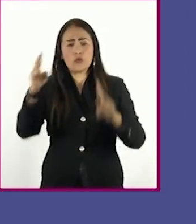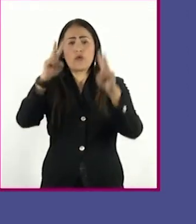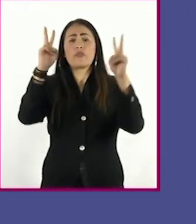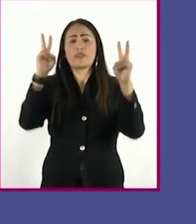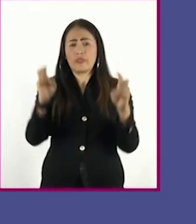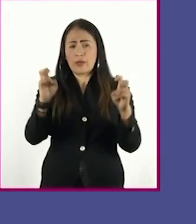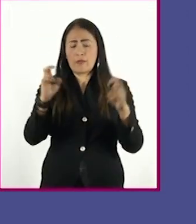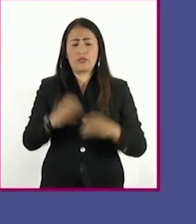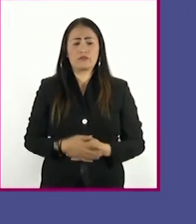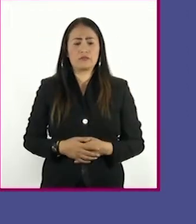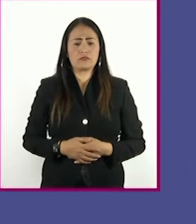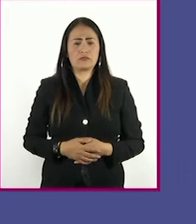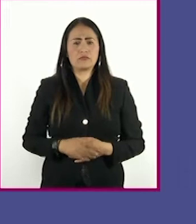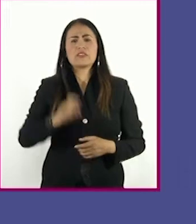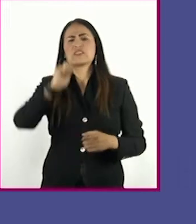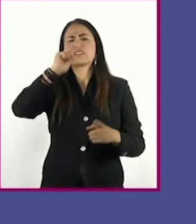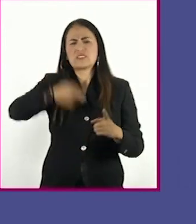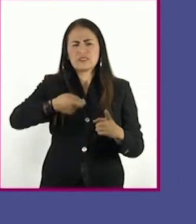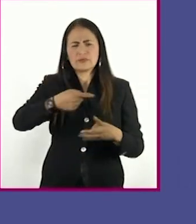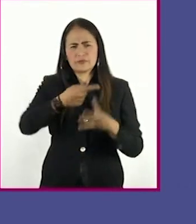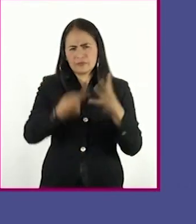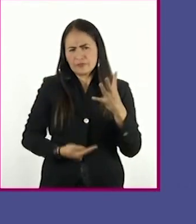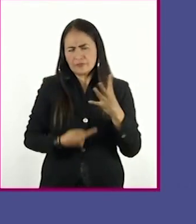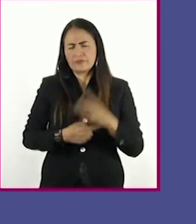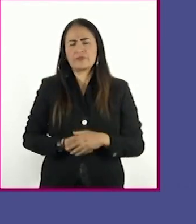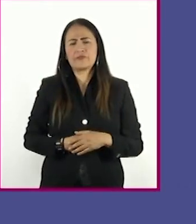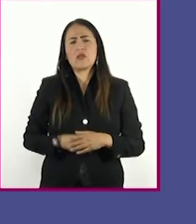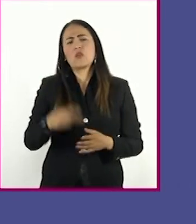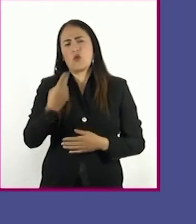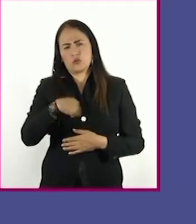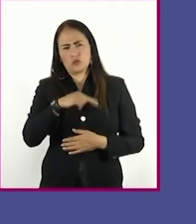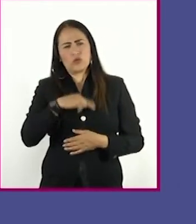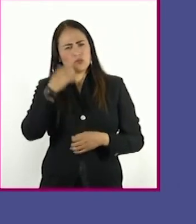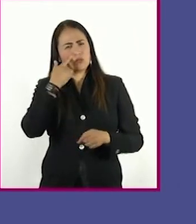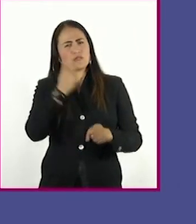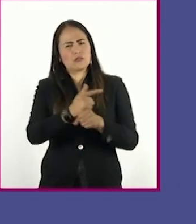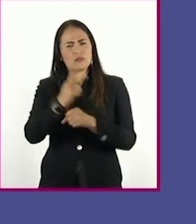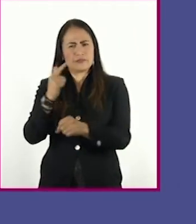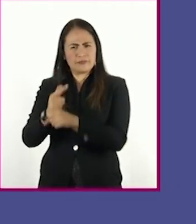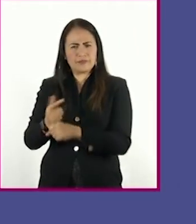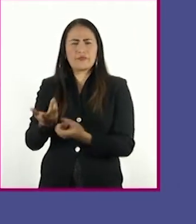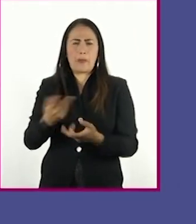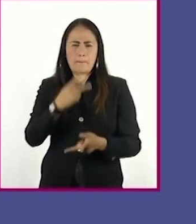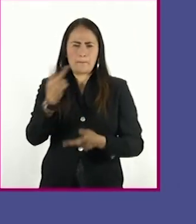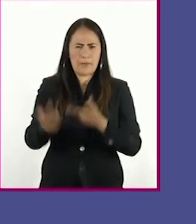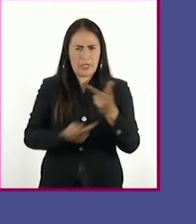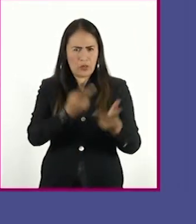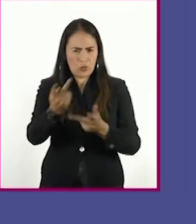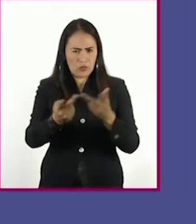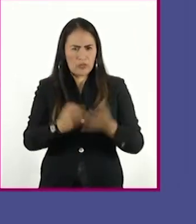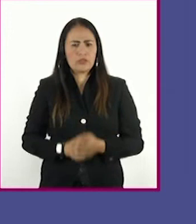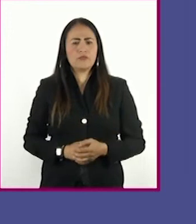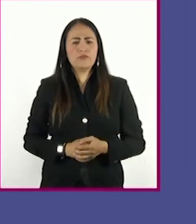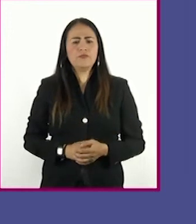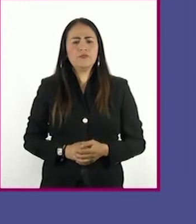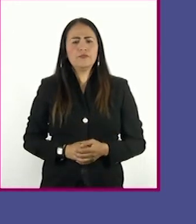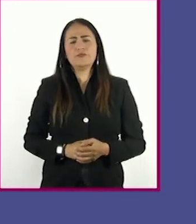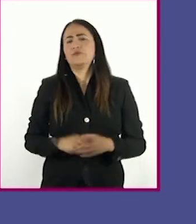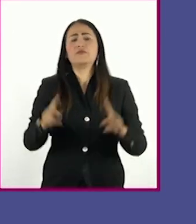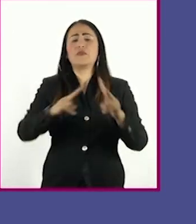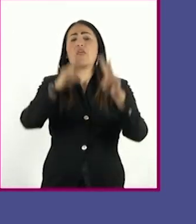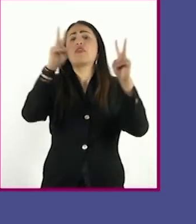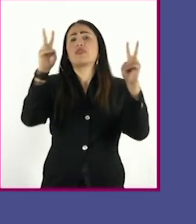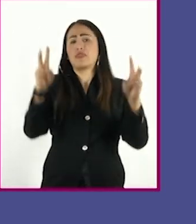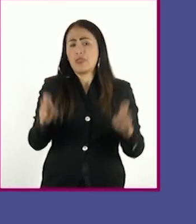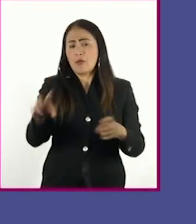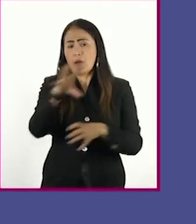es el asunto que trata el autor, el cual puede identificarse por medio de las siguientes preguntas. ¿Cuál es el asunto general